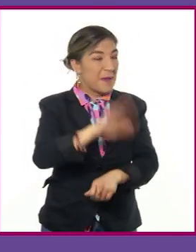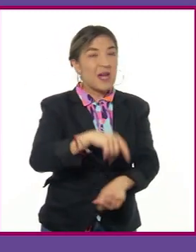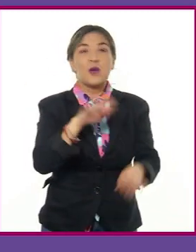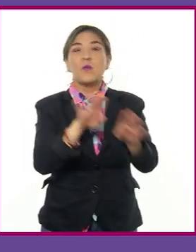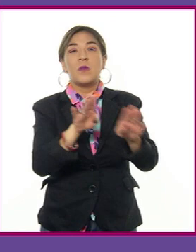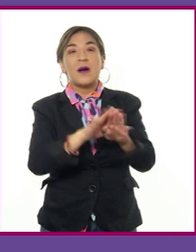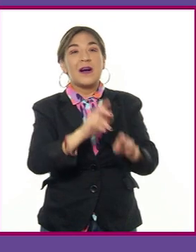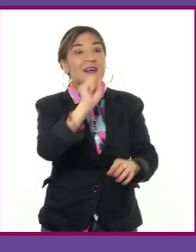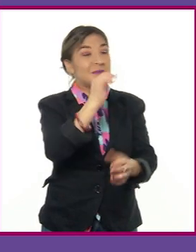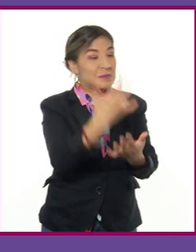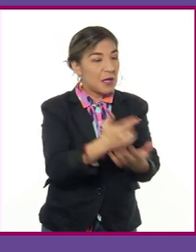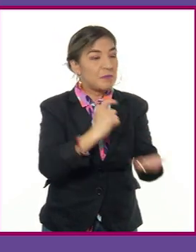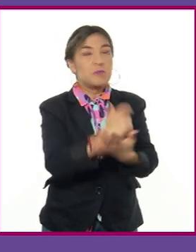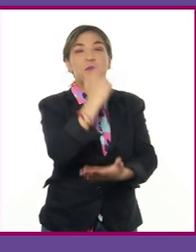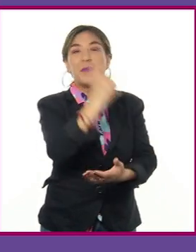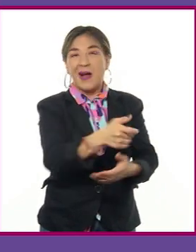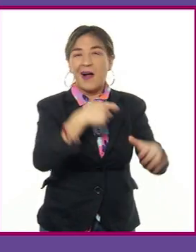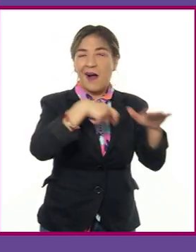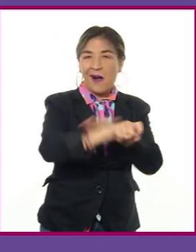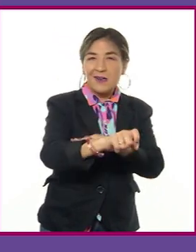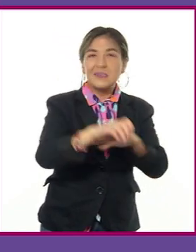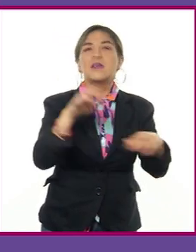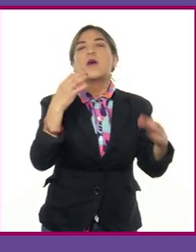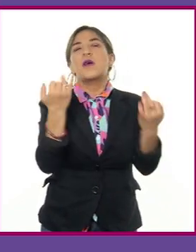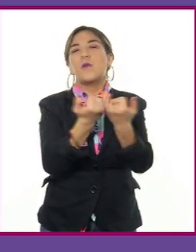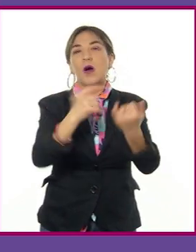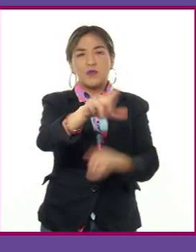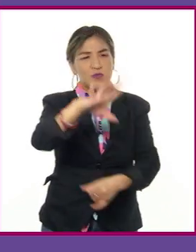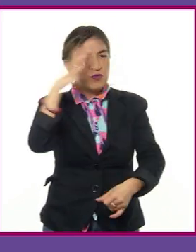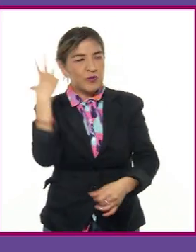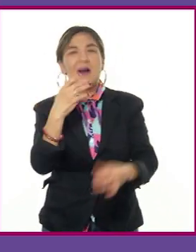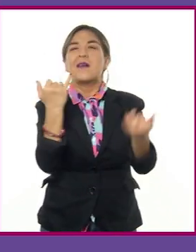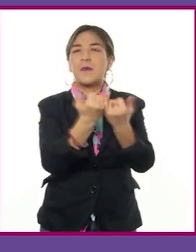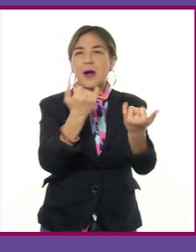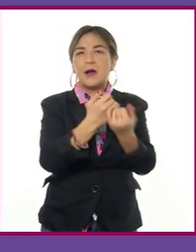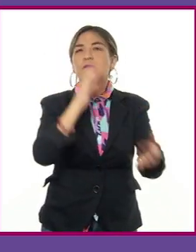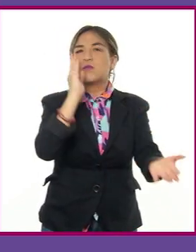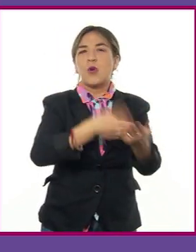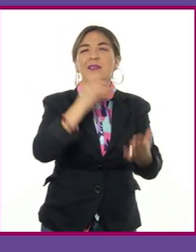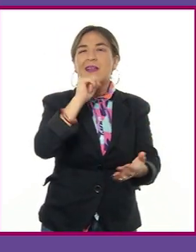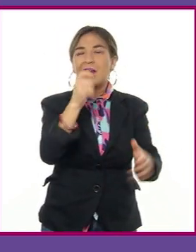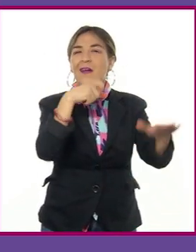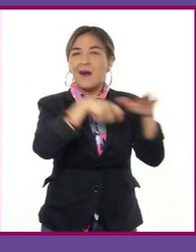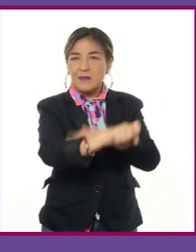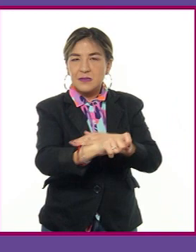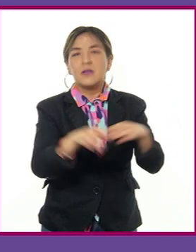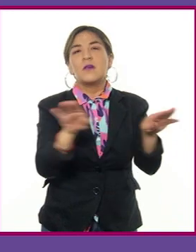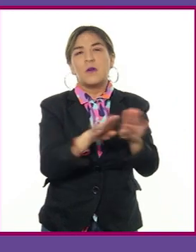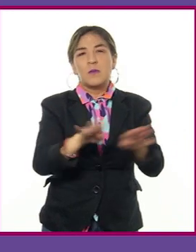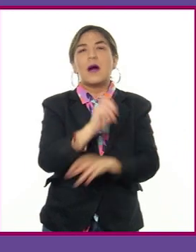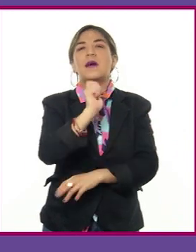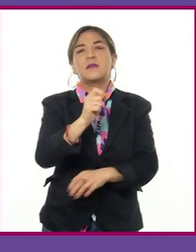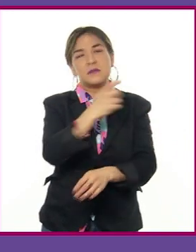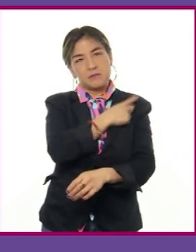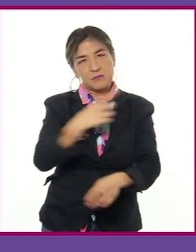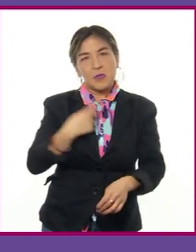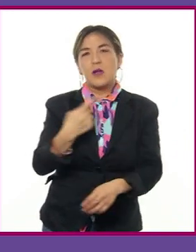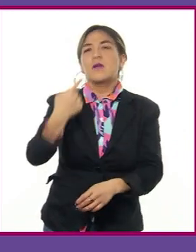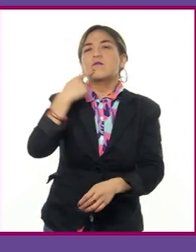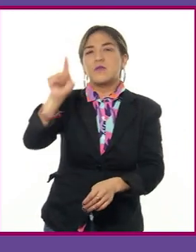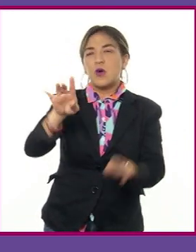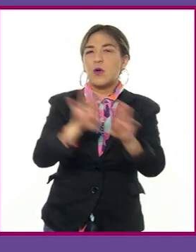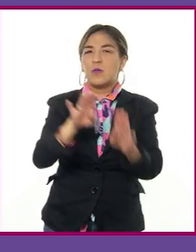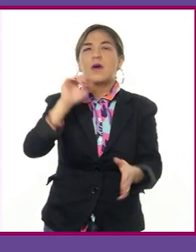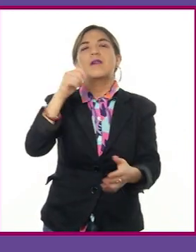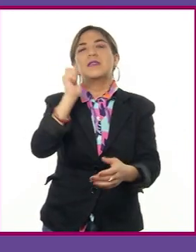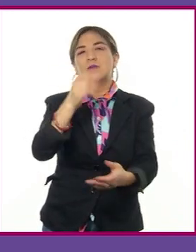con el reglamento de tránsito. Y por otro lado, que quien está siendo persuadido no acceda y realice el levantamiento de la multa